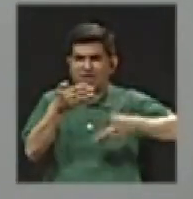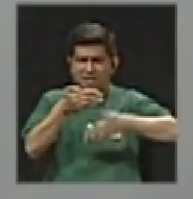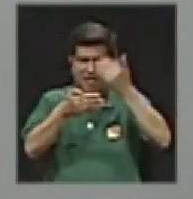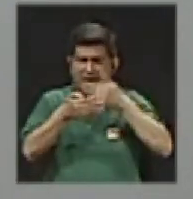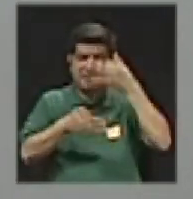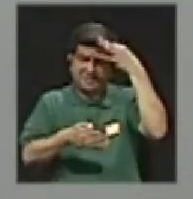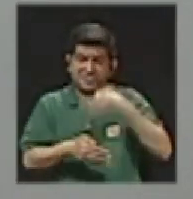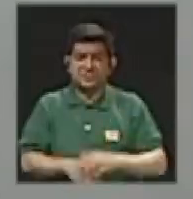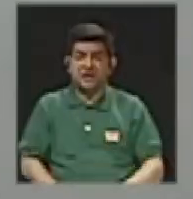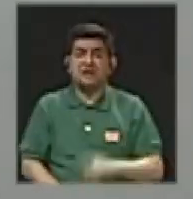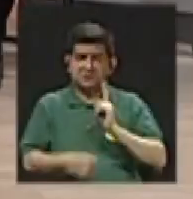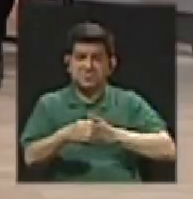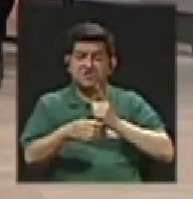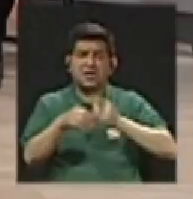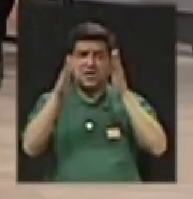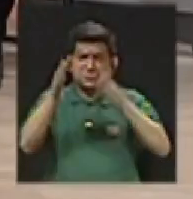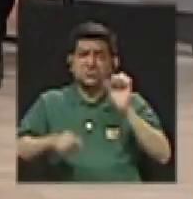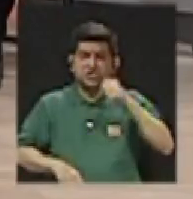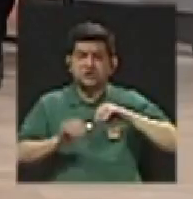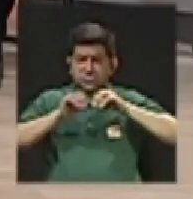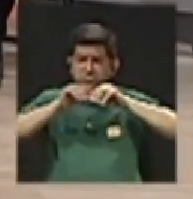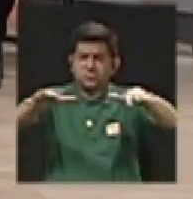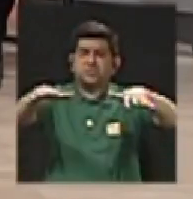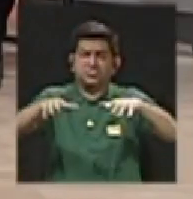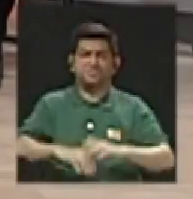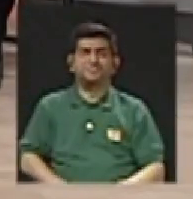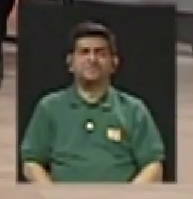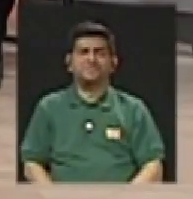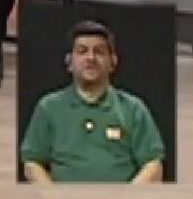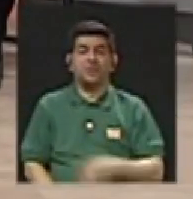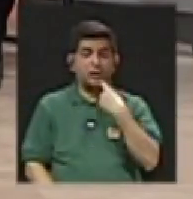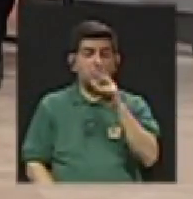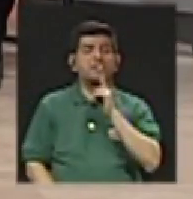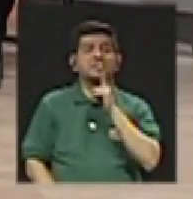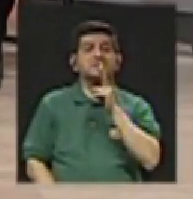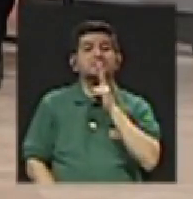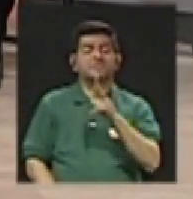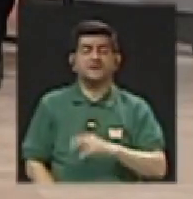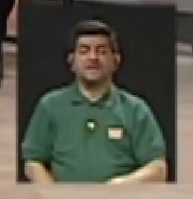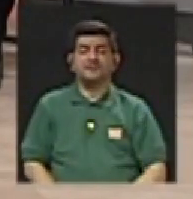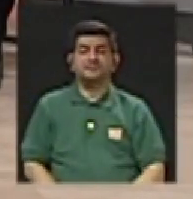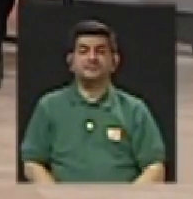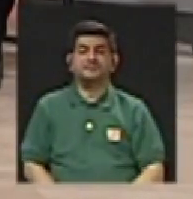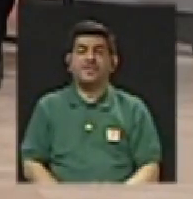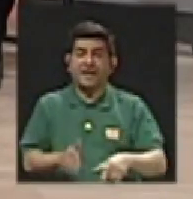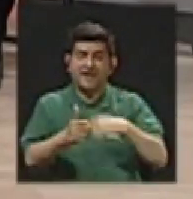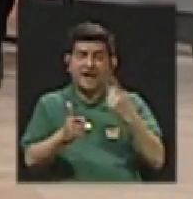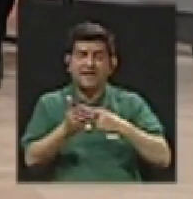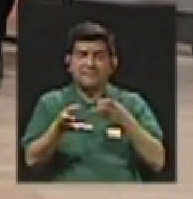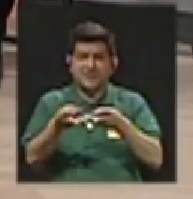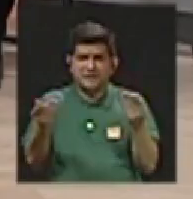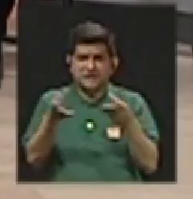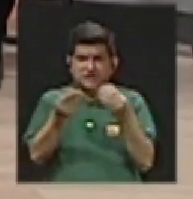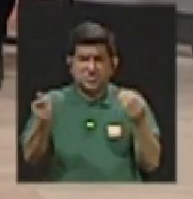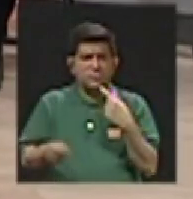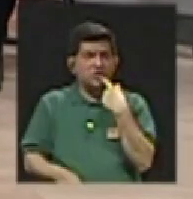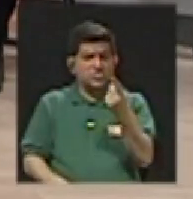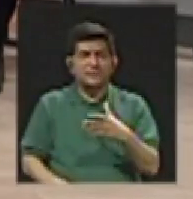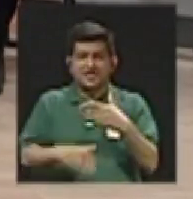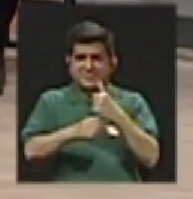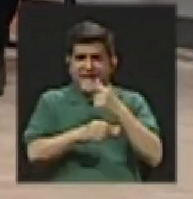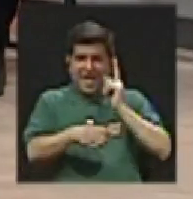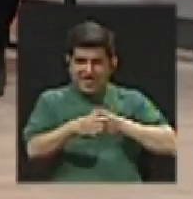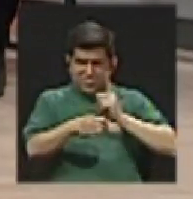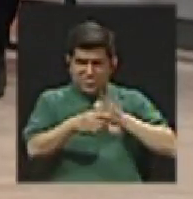que creer que los chinos nos estaban inundando. Exactamente, sí, lo que usted dice es muy cierto. Muchas veces un producto que dice que está hecho en